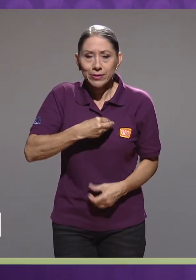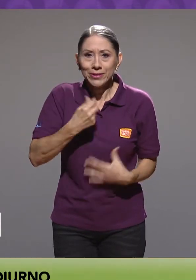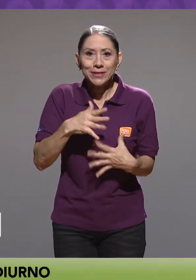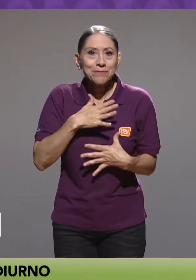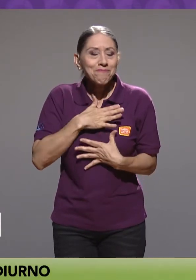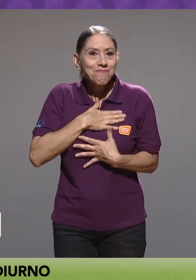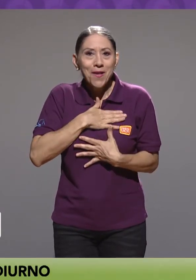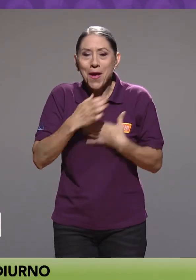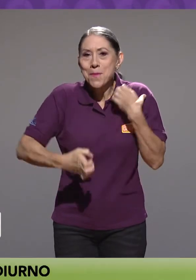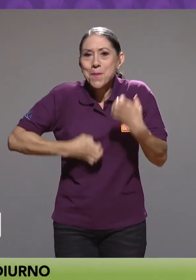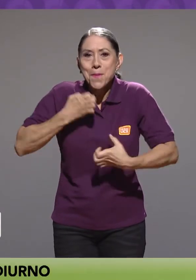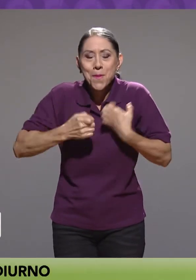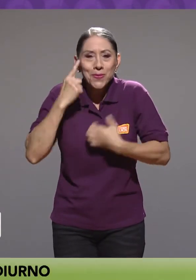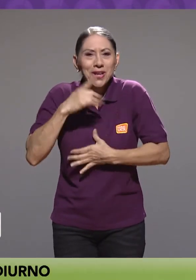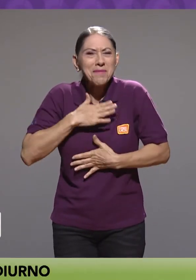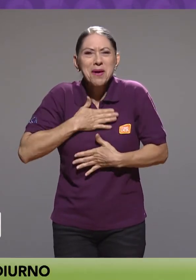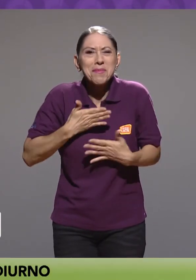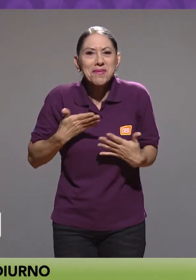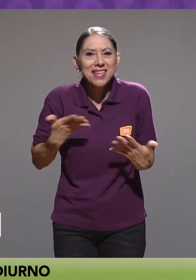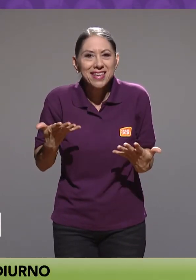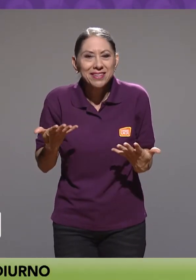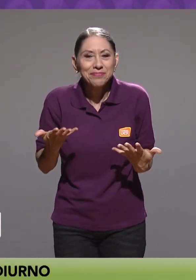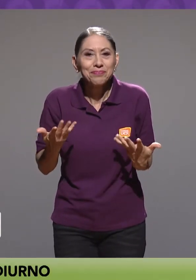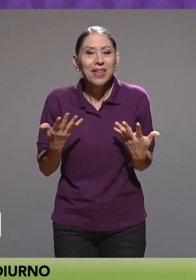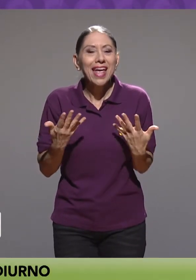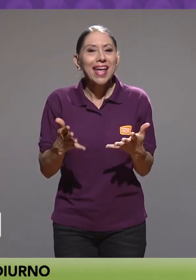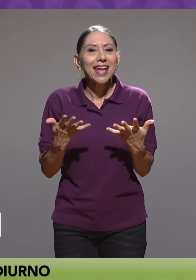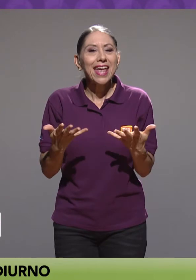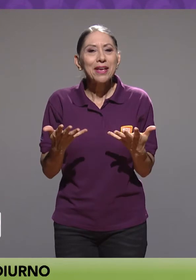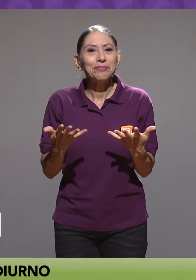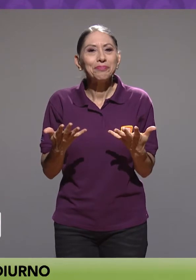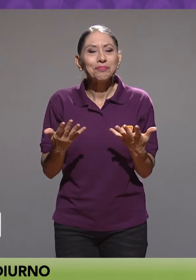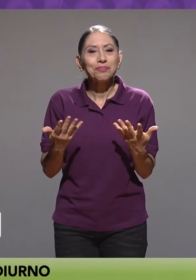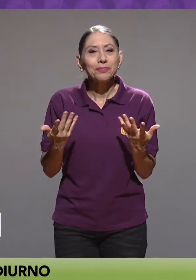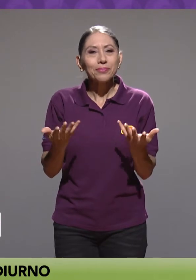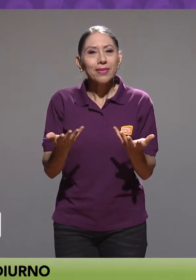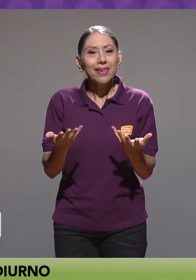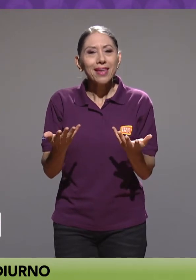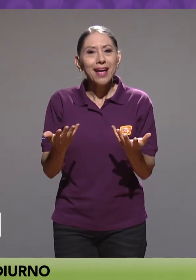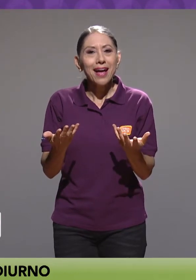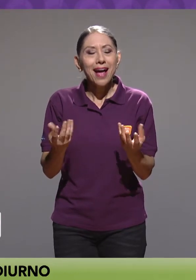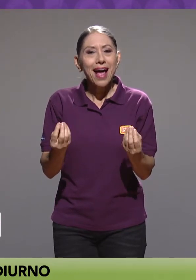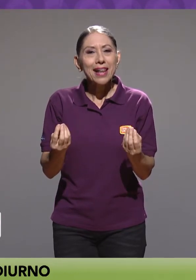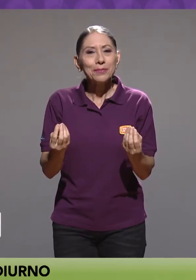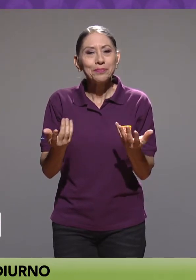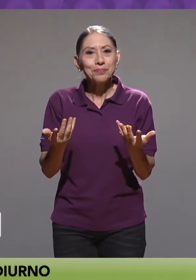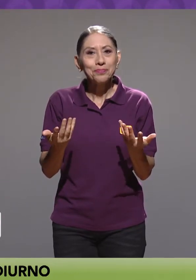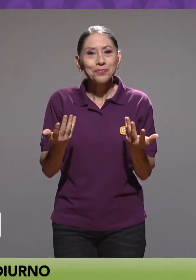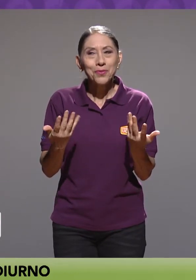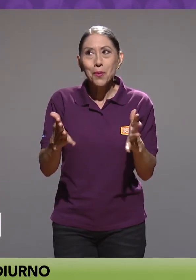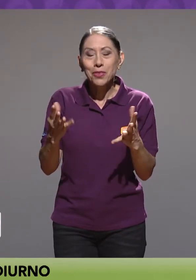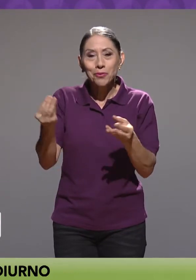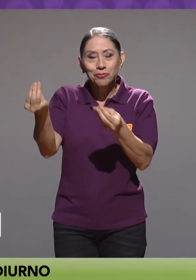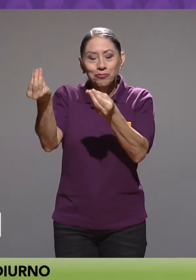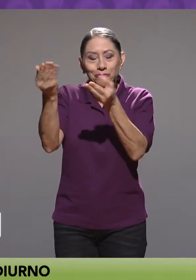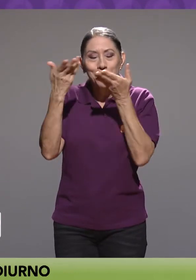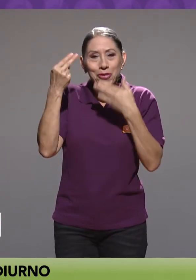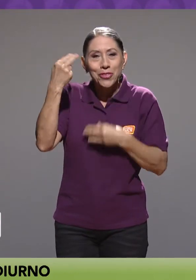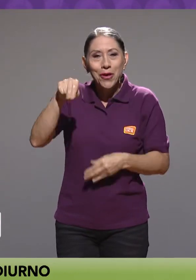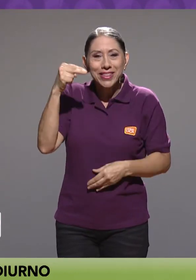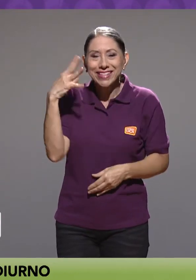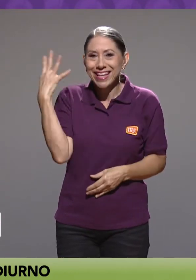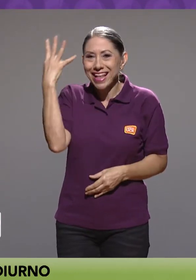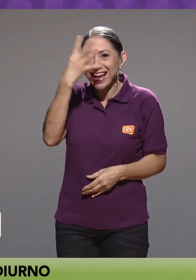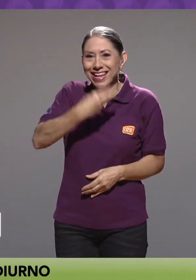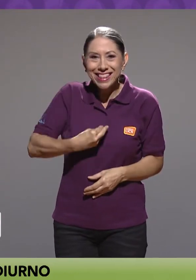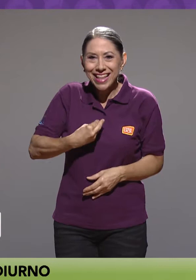más emocionante fue para mí que al recibir esa noticia